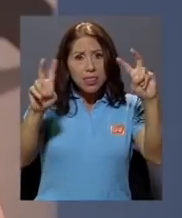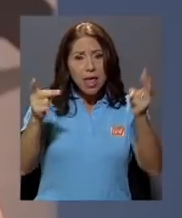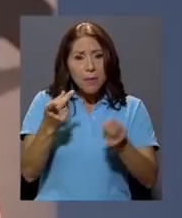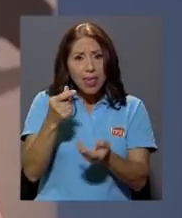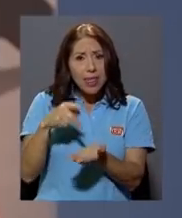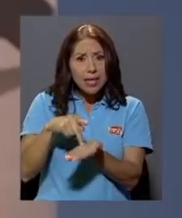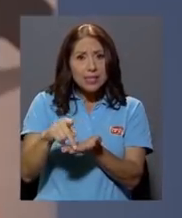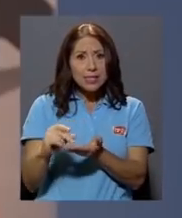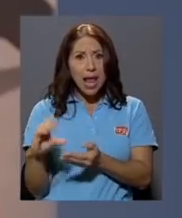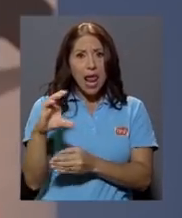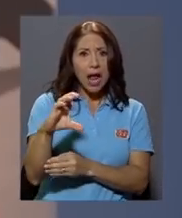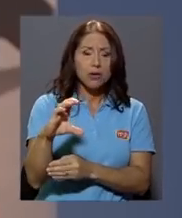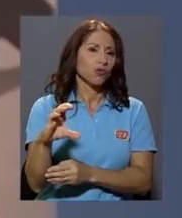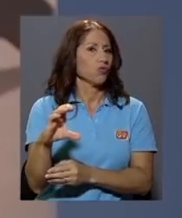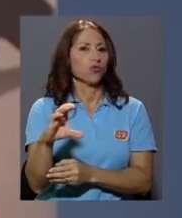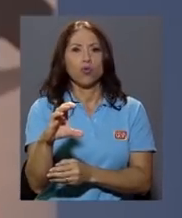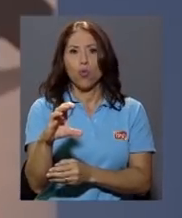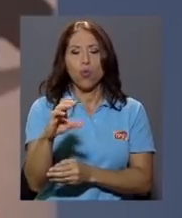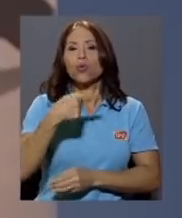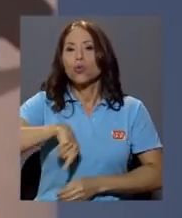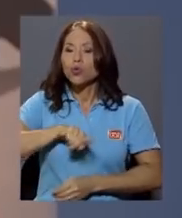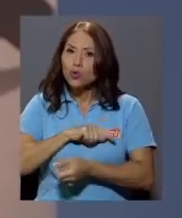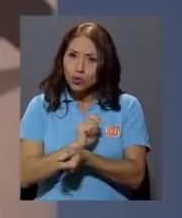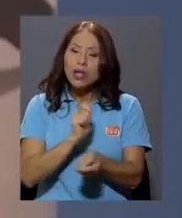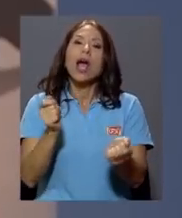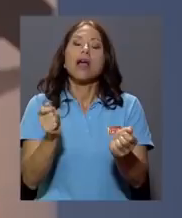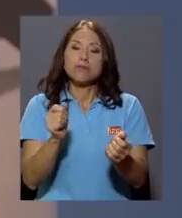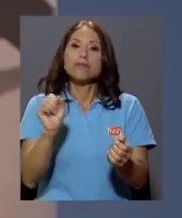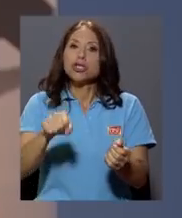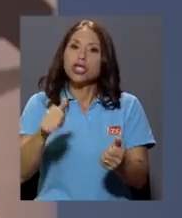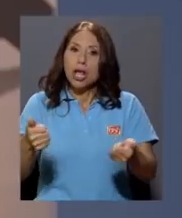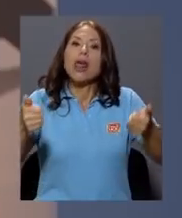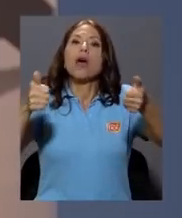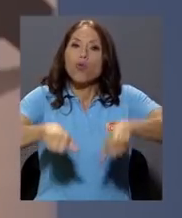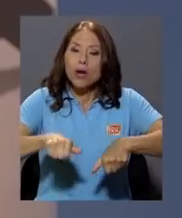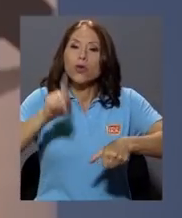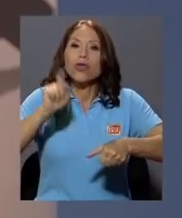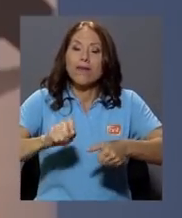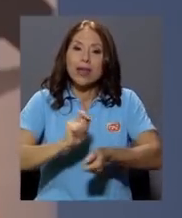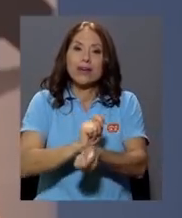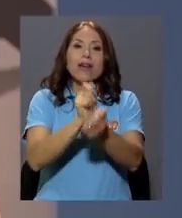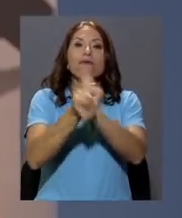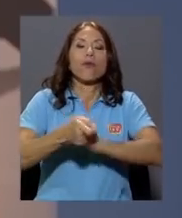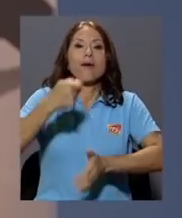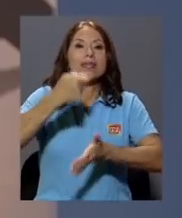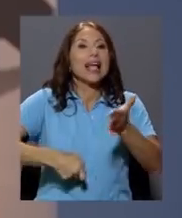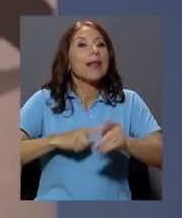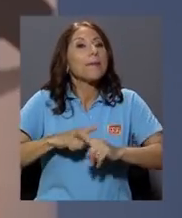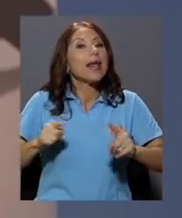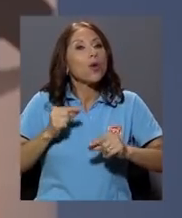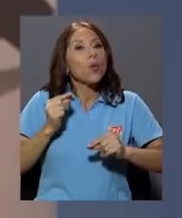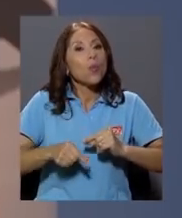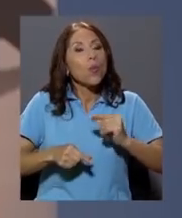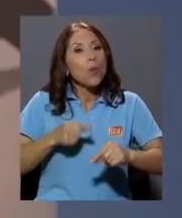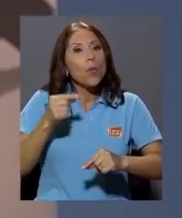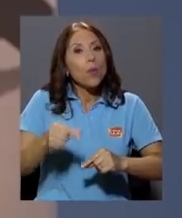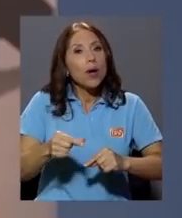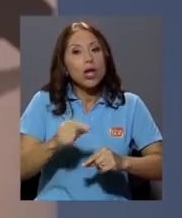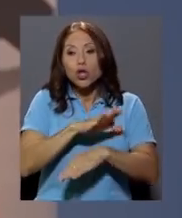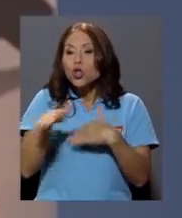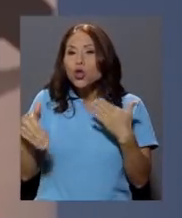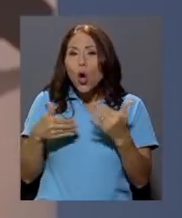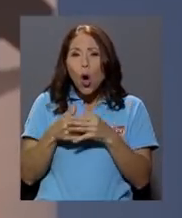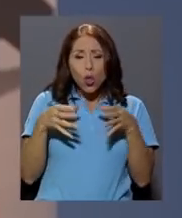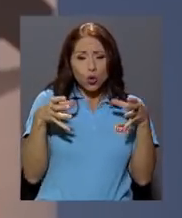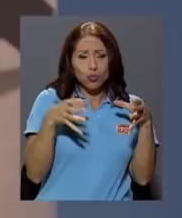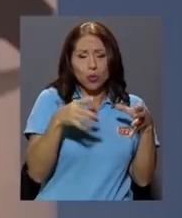sino en que estamos de acuerdo en que debe haber una reforma fiscal, pero progresiva. Y la solicitud que hizo todo el